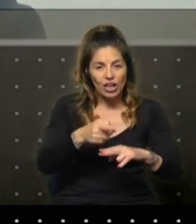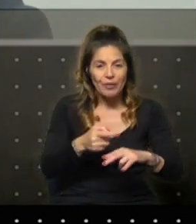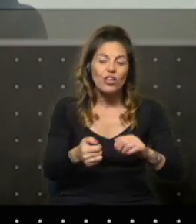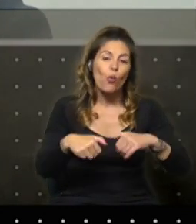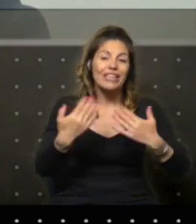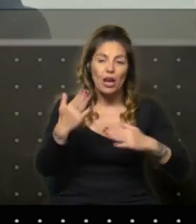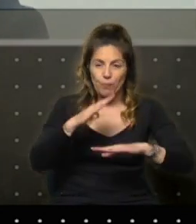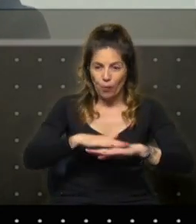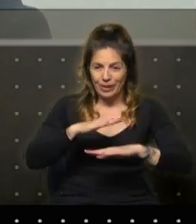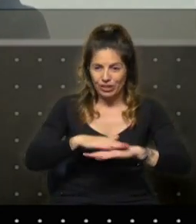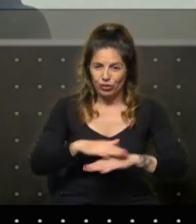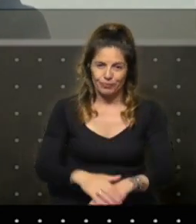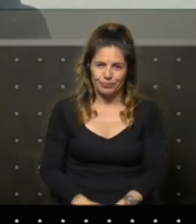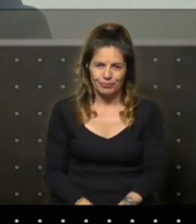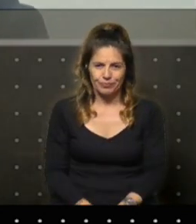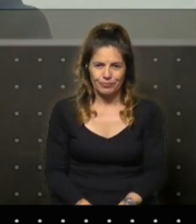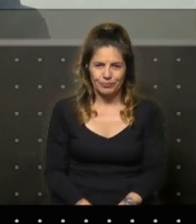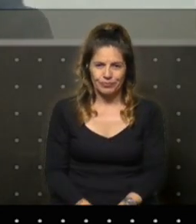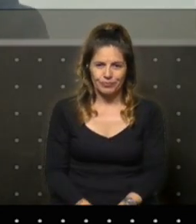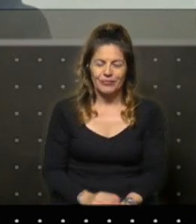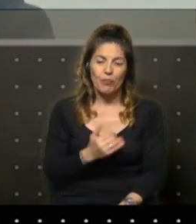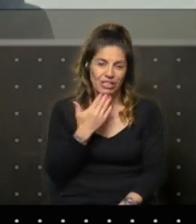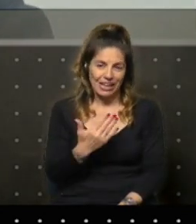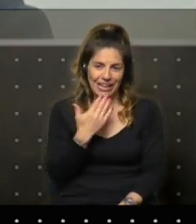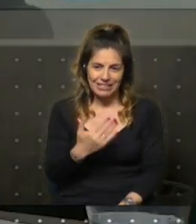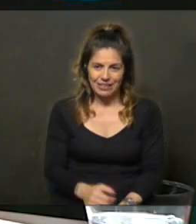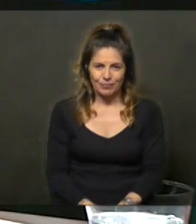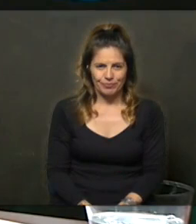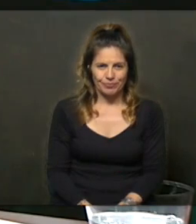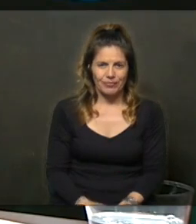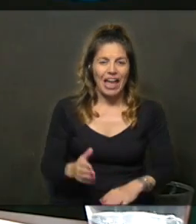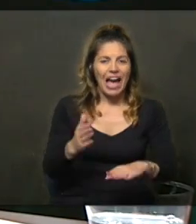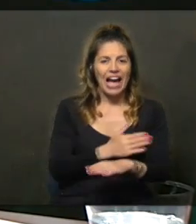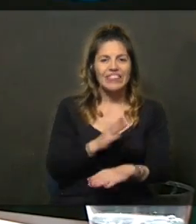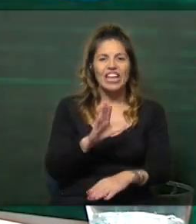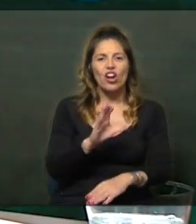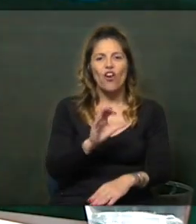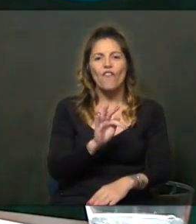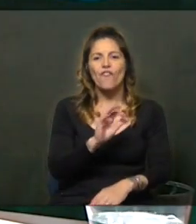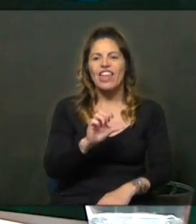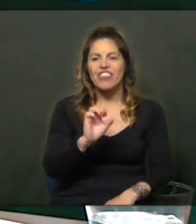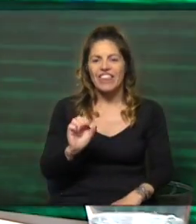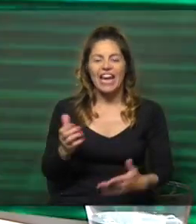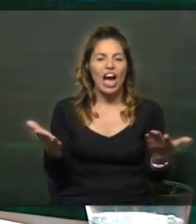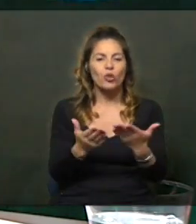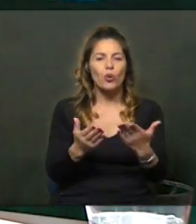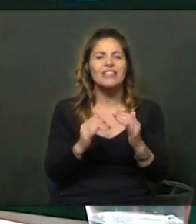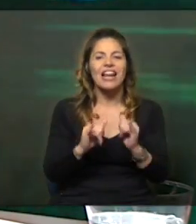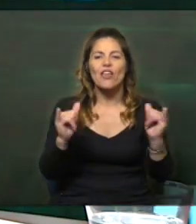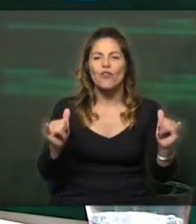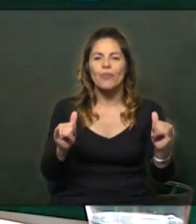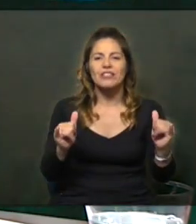momento Eh así es gracias bien Vamos a antes de ir con fe actualizar los datos se actualizaron a las